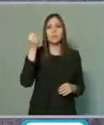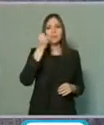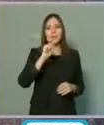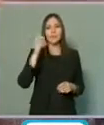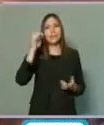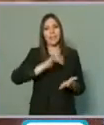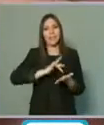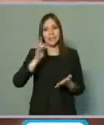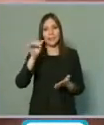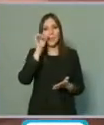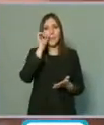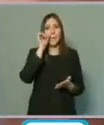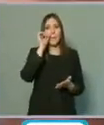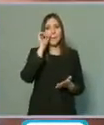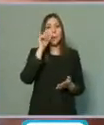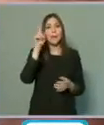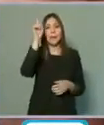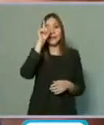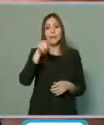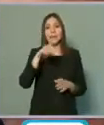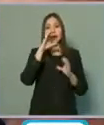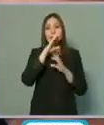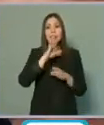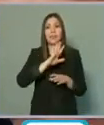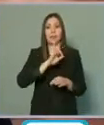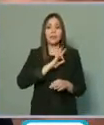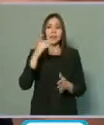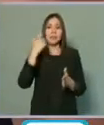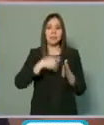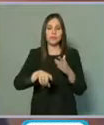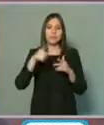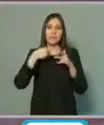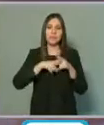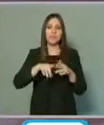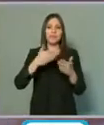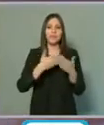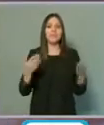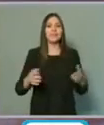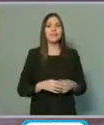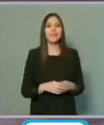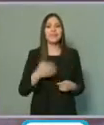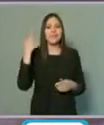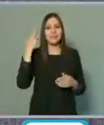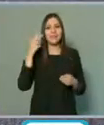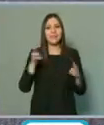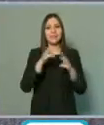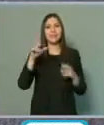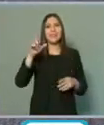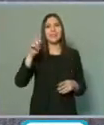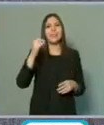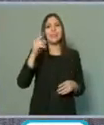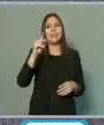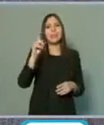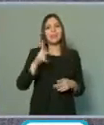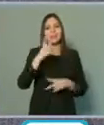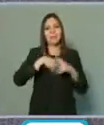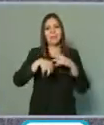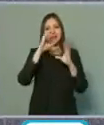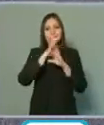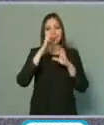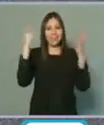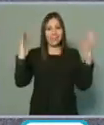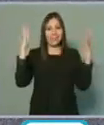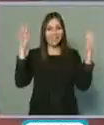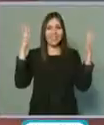industria, gracias por recomendarme este tema y ya lo pueden adquirir a partir de hoy. Pues vamos a disfrutar de tu música. El aplauso es para Leti López, que está en tus ciudades.